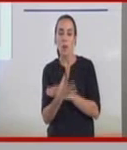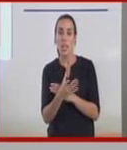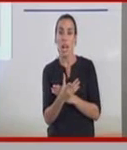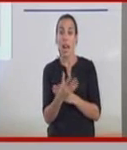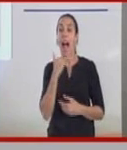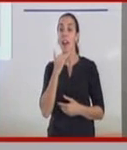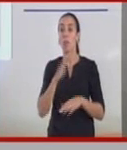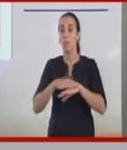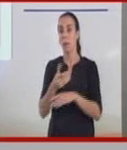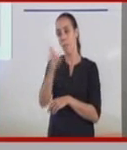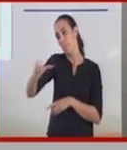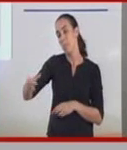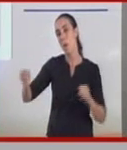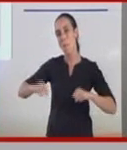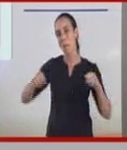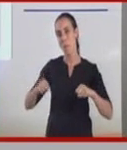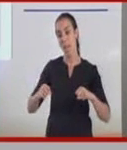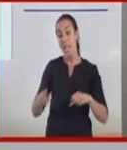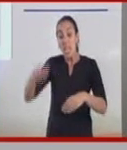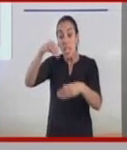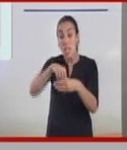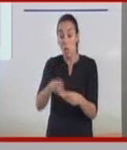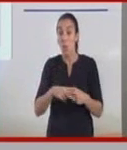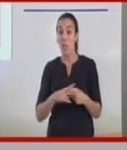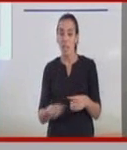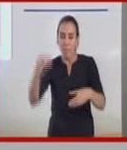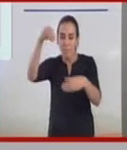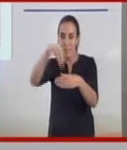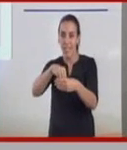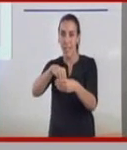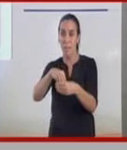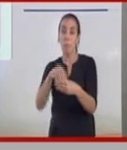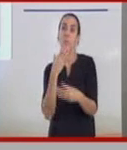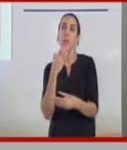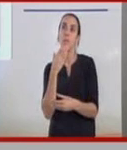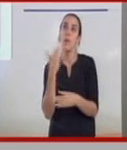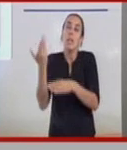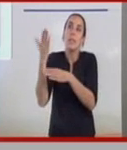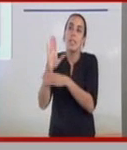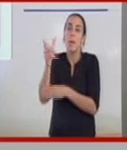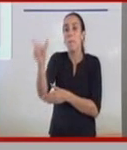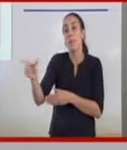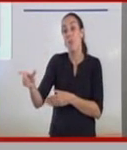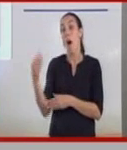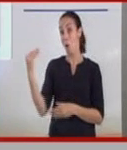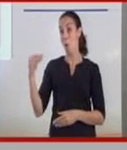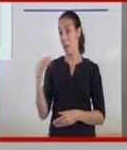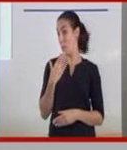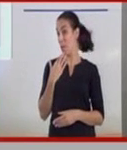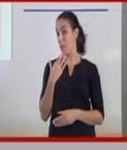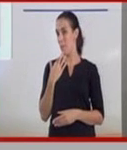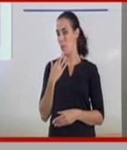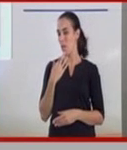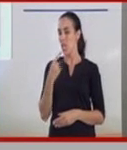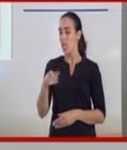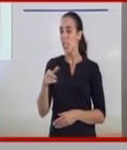mayores y se introducen estos talleres de codiseño a personas, a alguna representación de personas, pues por ejemplo jóvenes, pueden